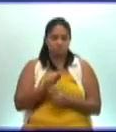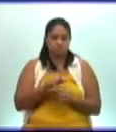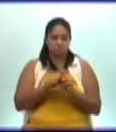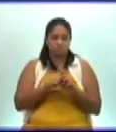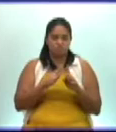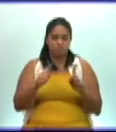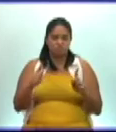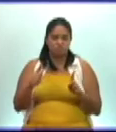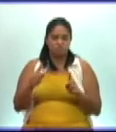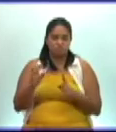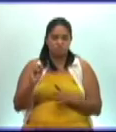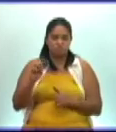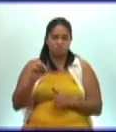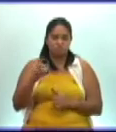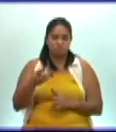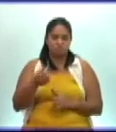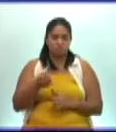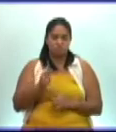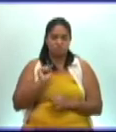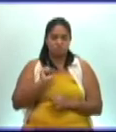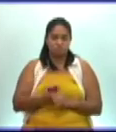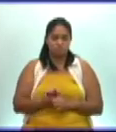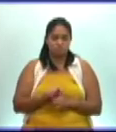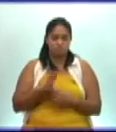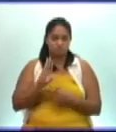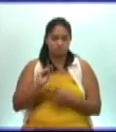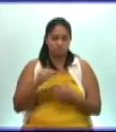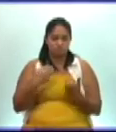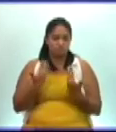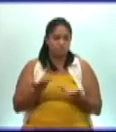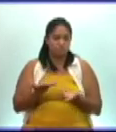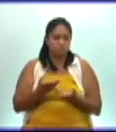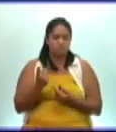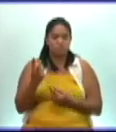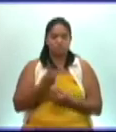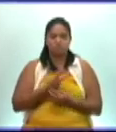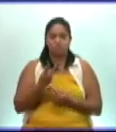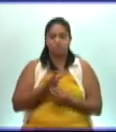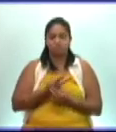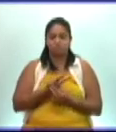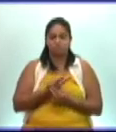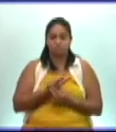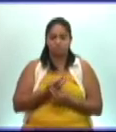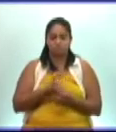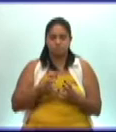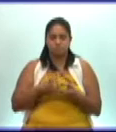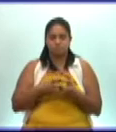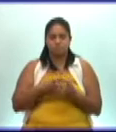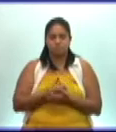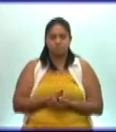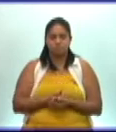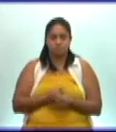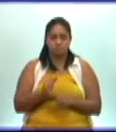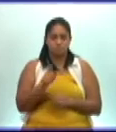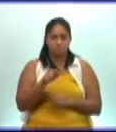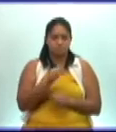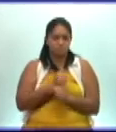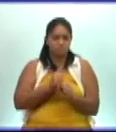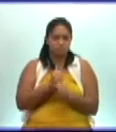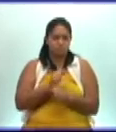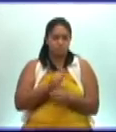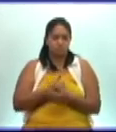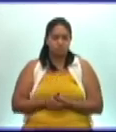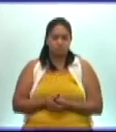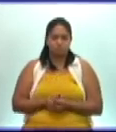de onda? Y para ello contamos con estas dos expresiones. ¿Cuál de ellas utilizar?